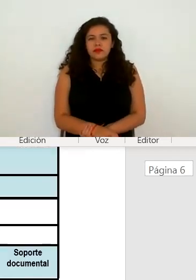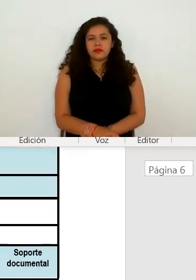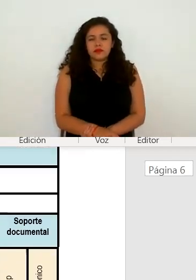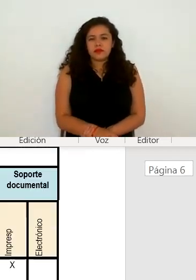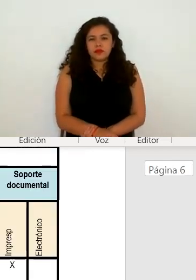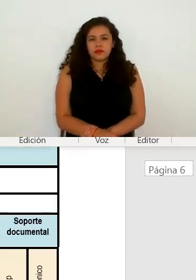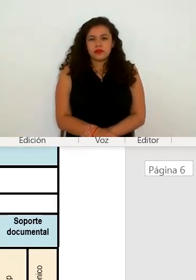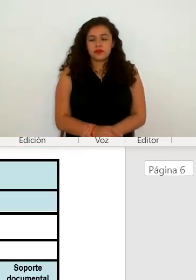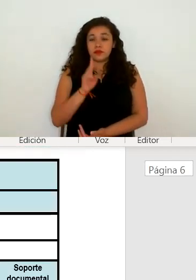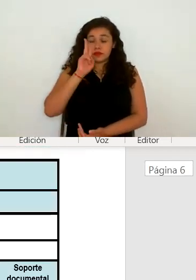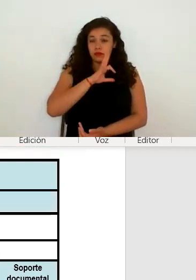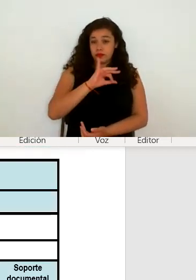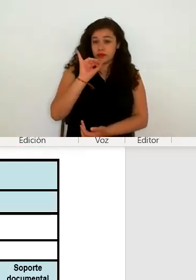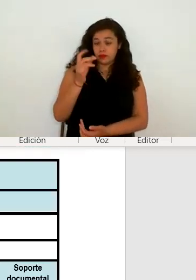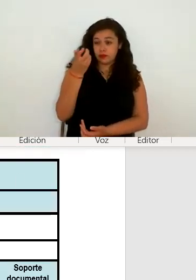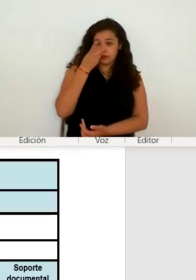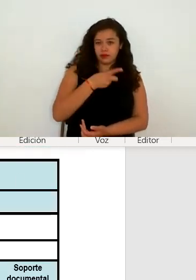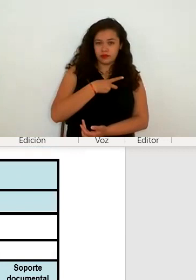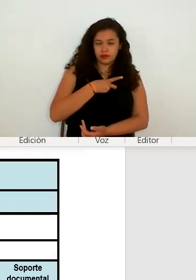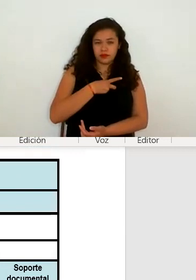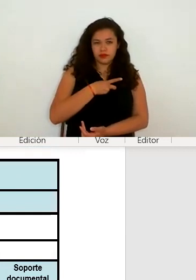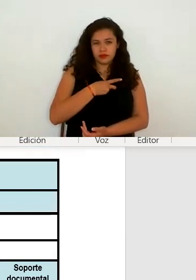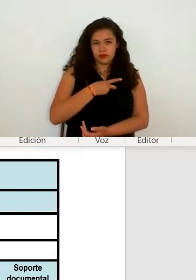Díganme si se visualiza, por favor.